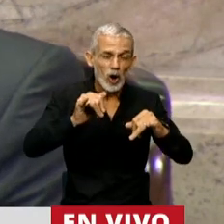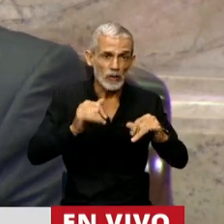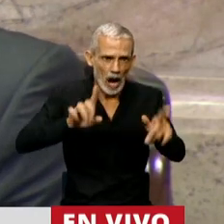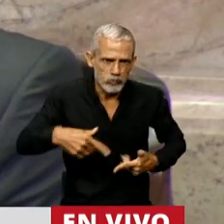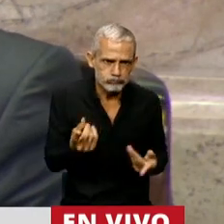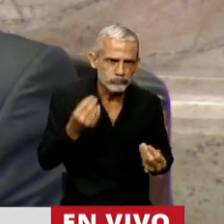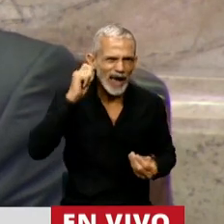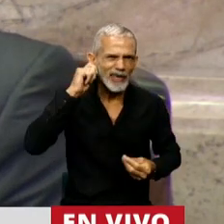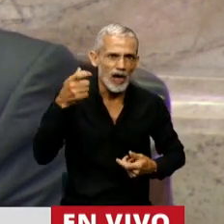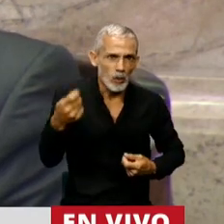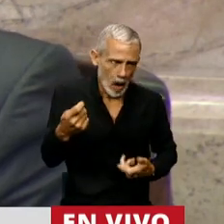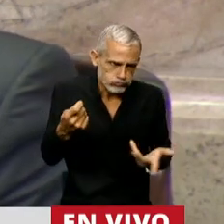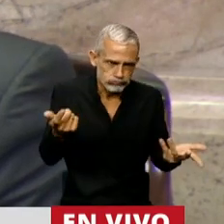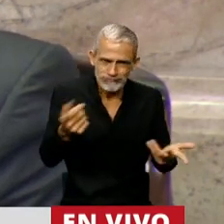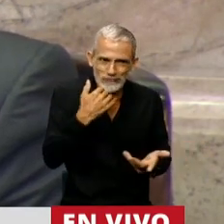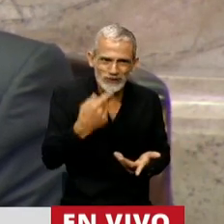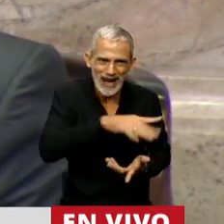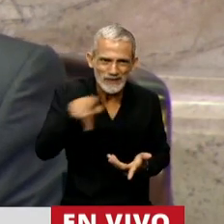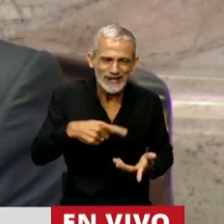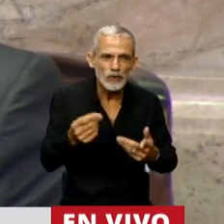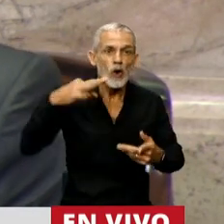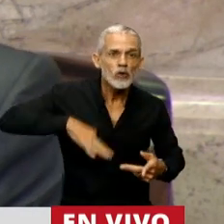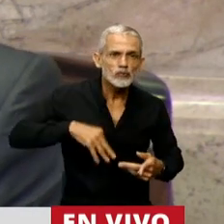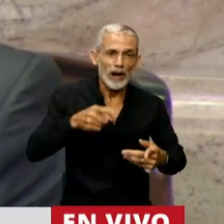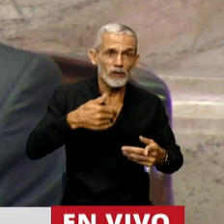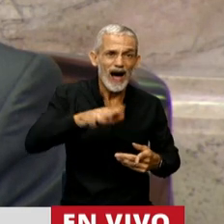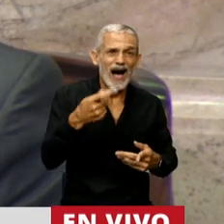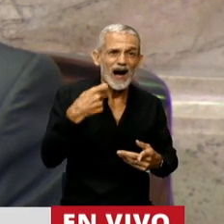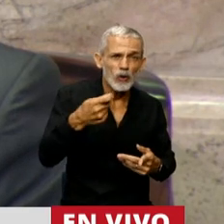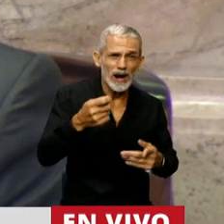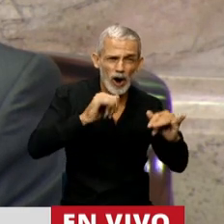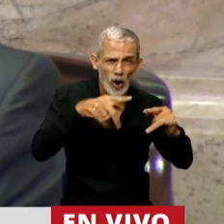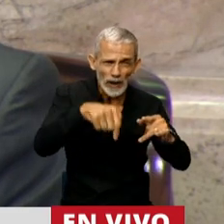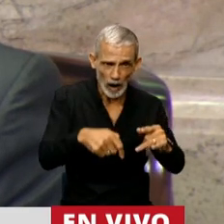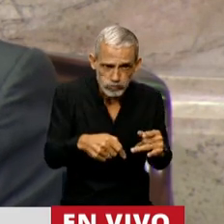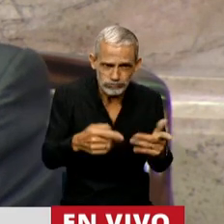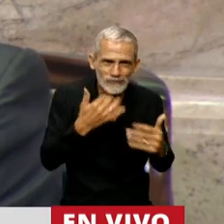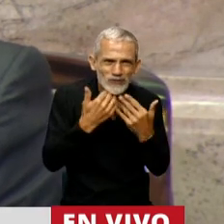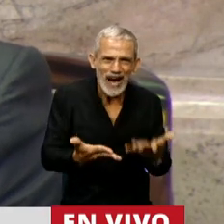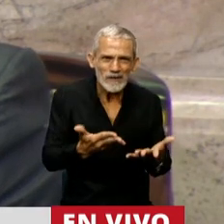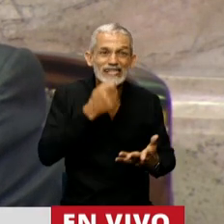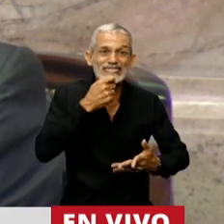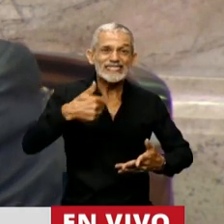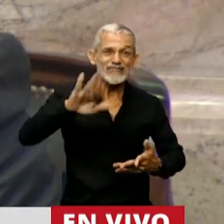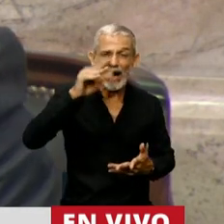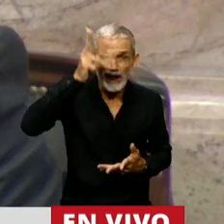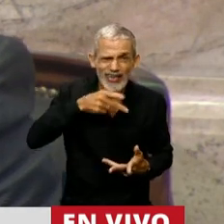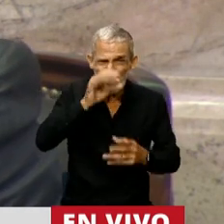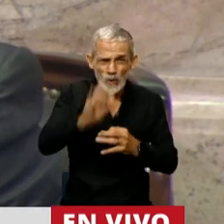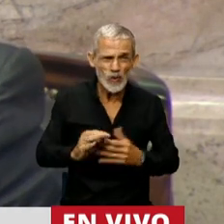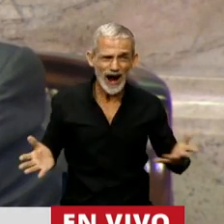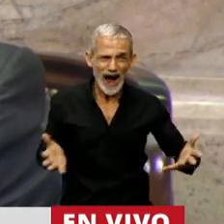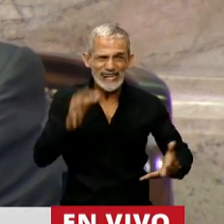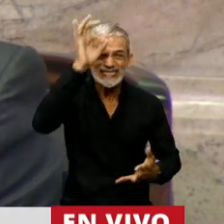saben cuándo se van a jubilar, cuánto van a cobrar cuando se jubilen y si se van a jubilar siquiera, porque si seguimos